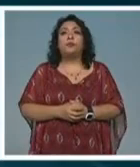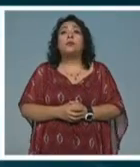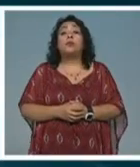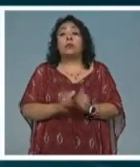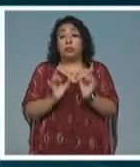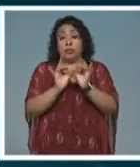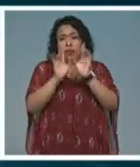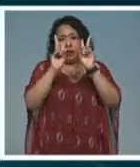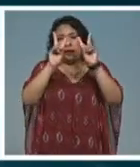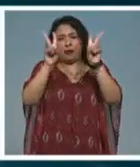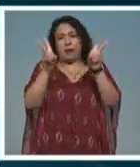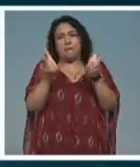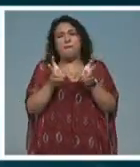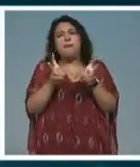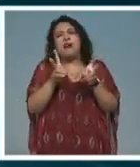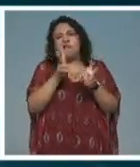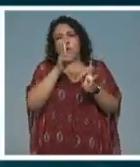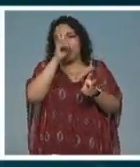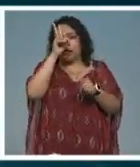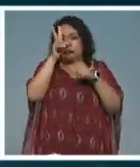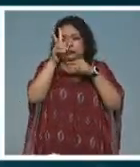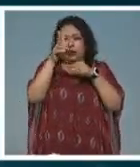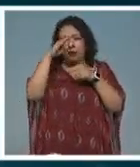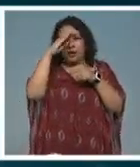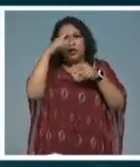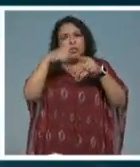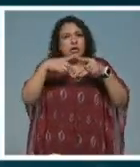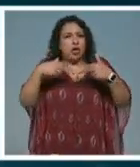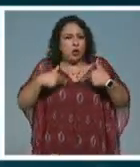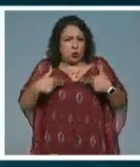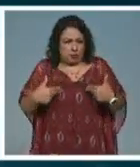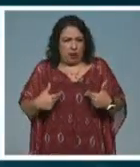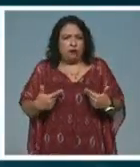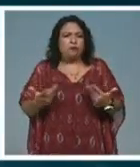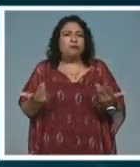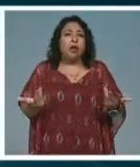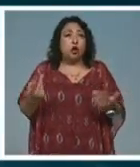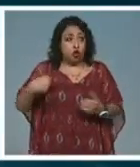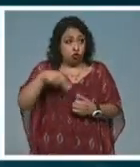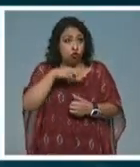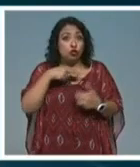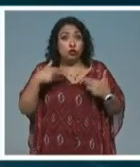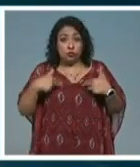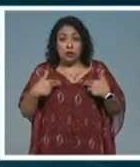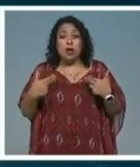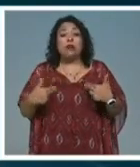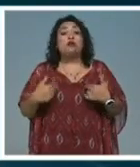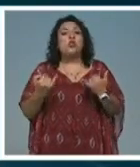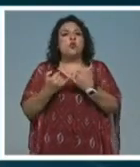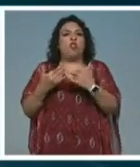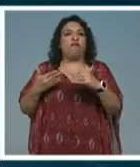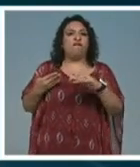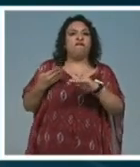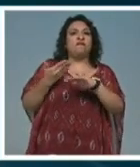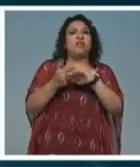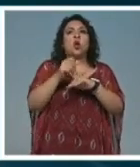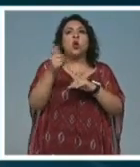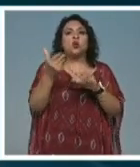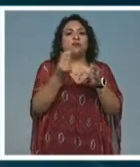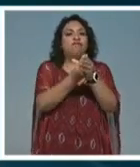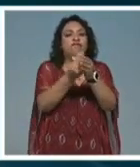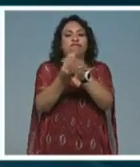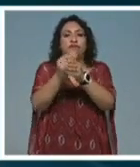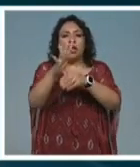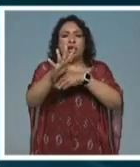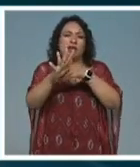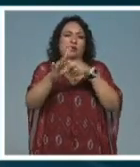Cuando hablamos de violencia, inevitablemente pensamos en seres humanos. Sin embargo, nosotros, los seres humanos, también somos victimarios de otras especies con las